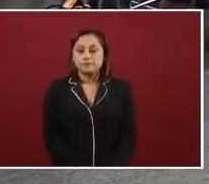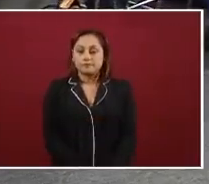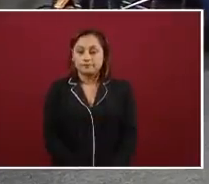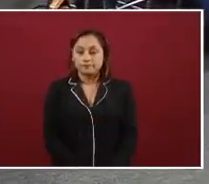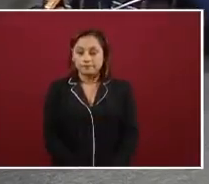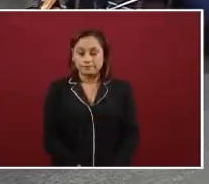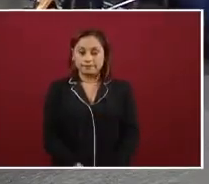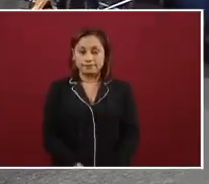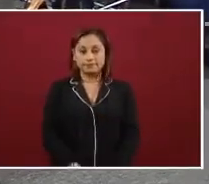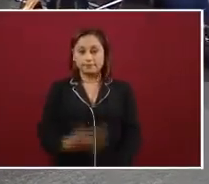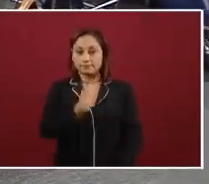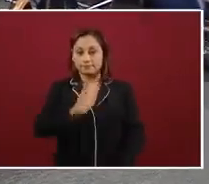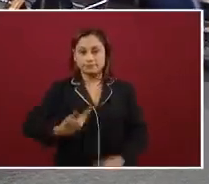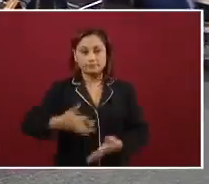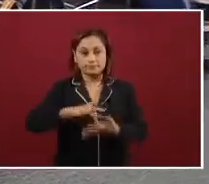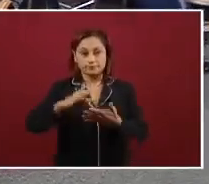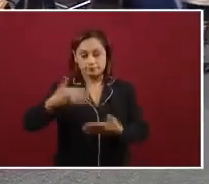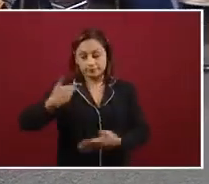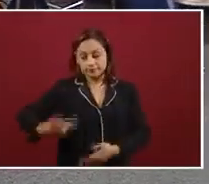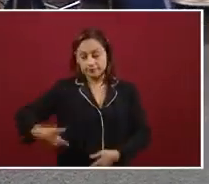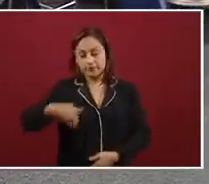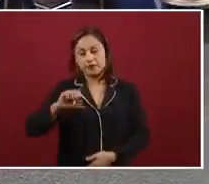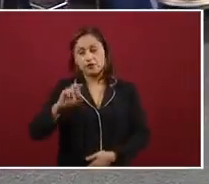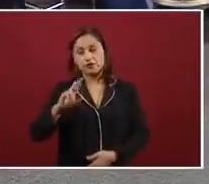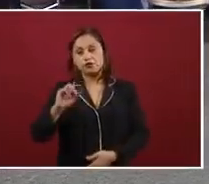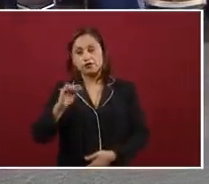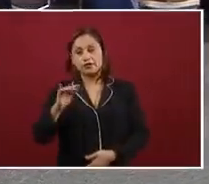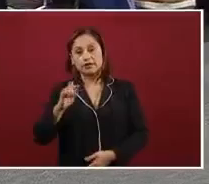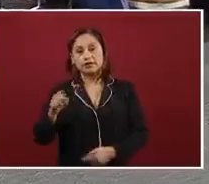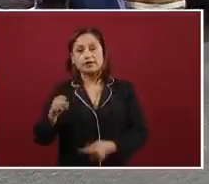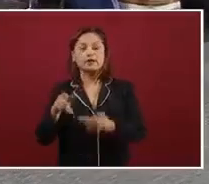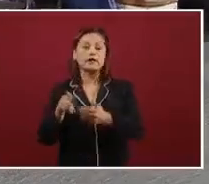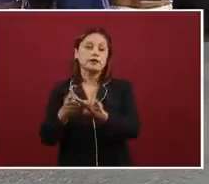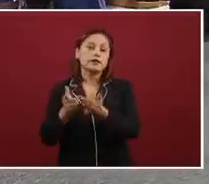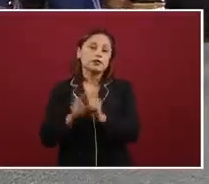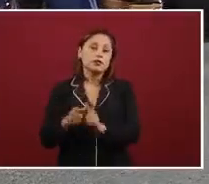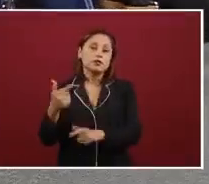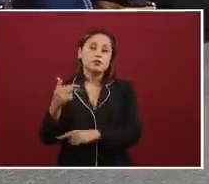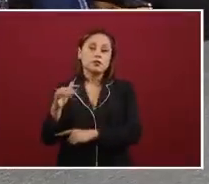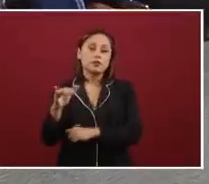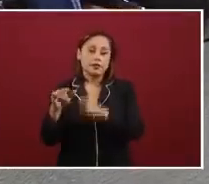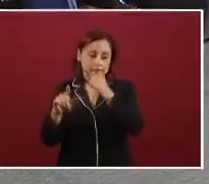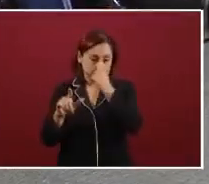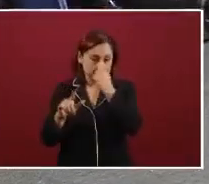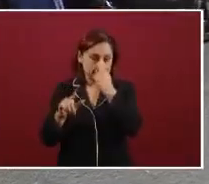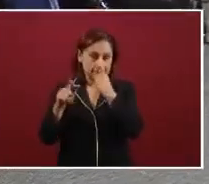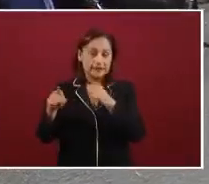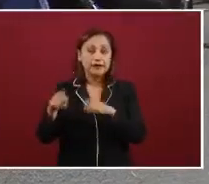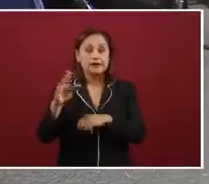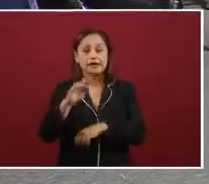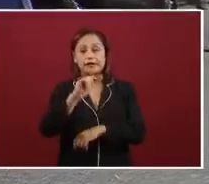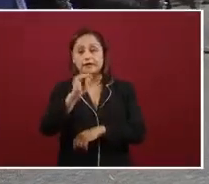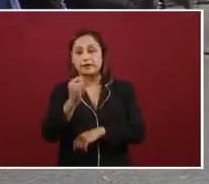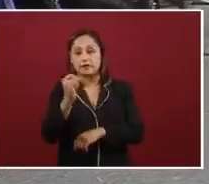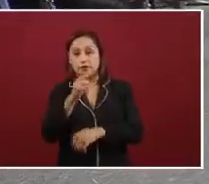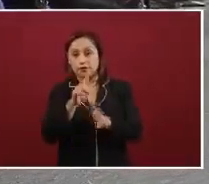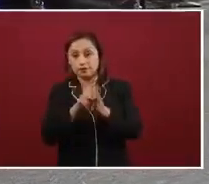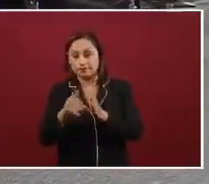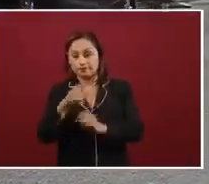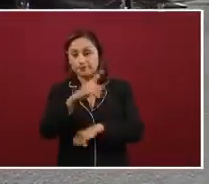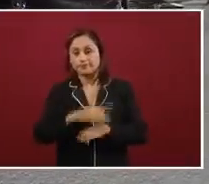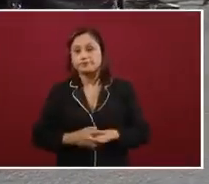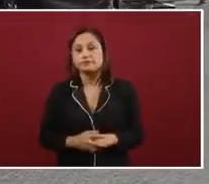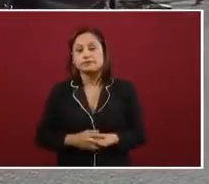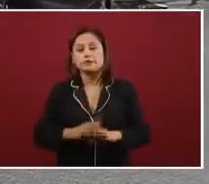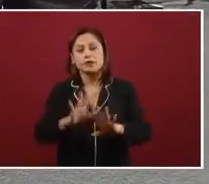Muchas gracias, presidente. Buenos días, Shaila Rosagel, corresponsal de Grupo Gili, El Imparcial, La Crónica y Frontera de Tijuana. Fíjese